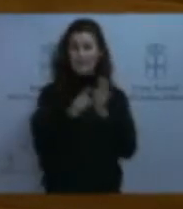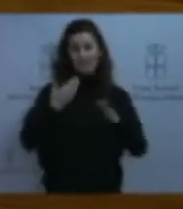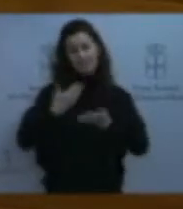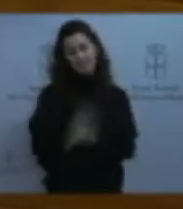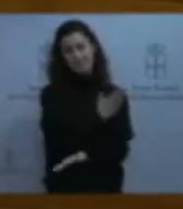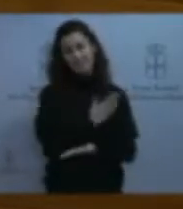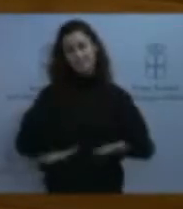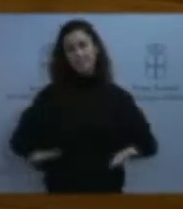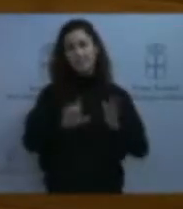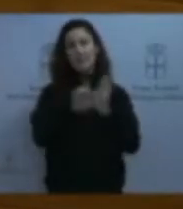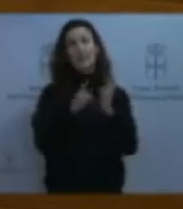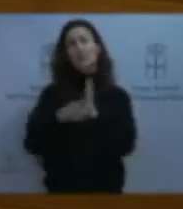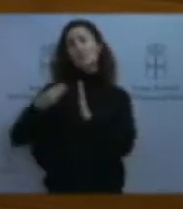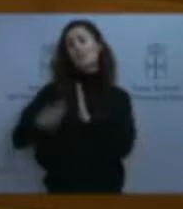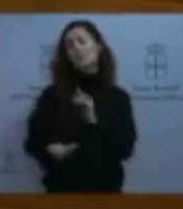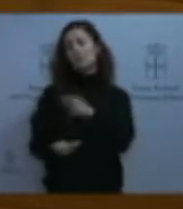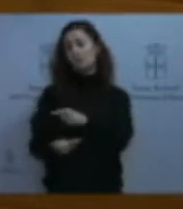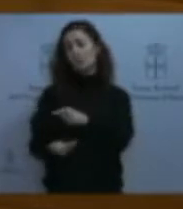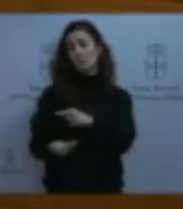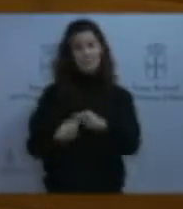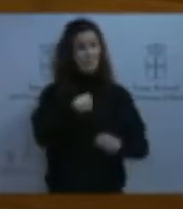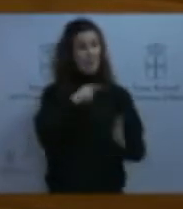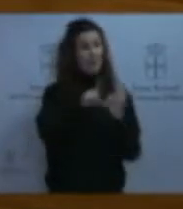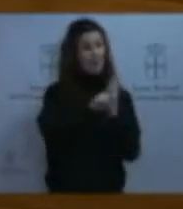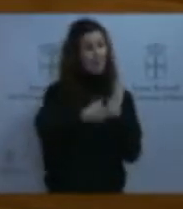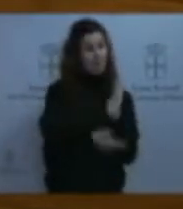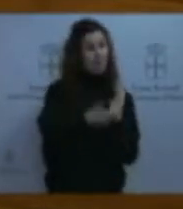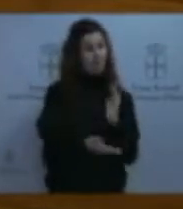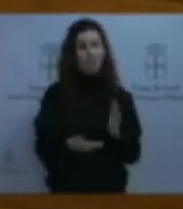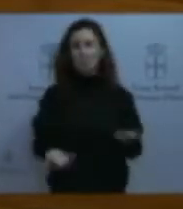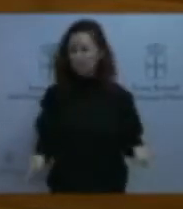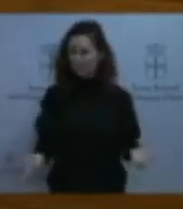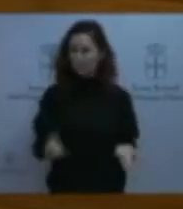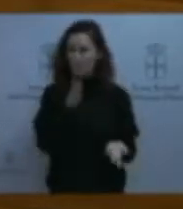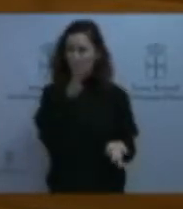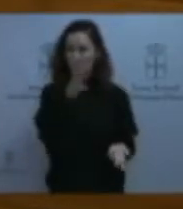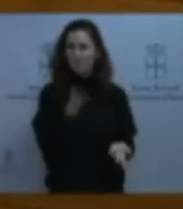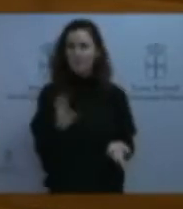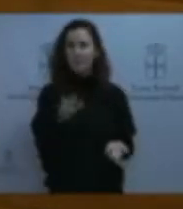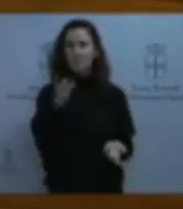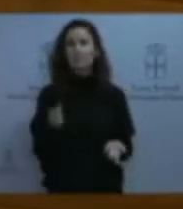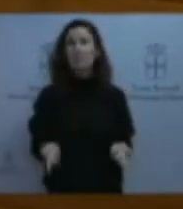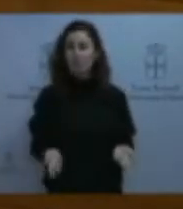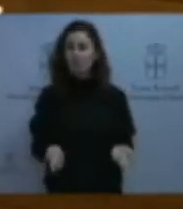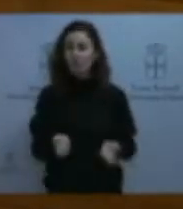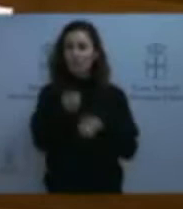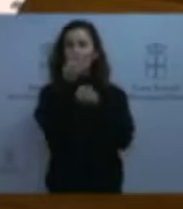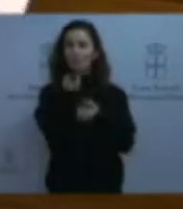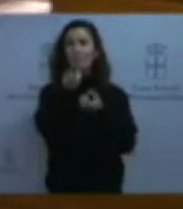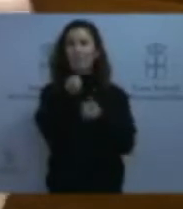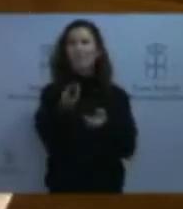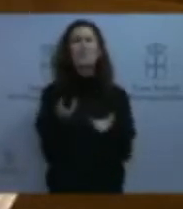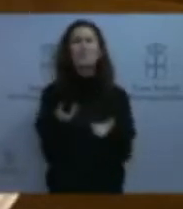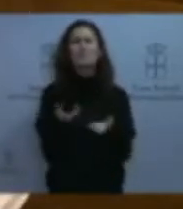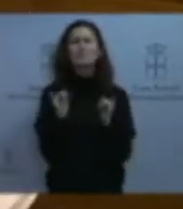suyas son las leyes buenas y las leyes de los demás grupos no son leyes buenas. En segundo lugar, Oiga, ¿de qué informes? Oiga, ¿de qué informes dispone